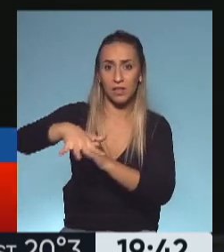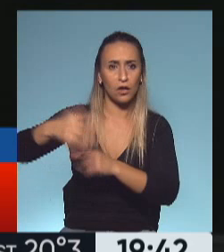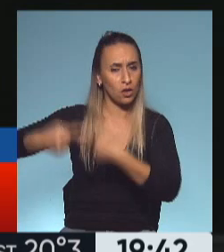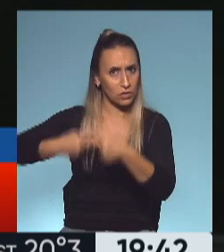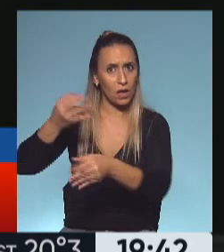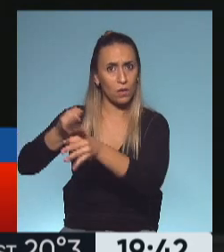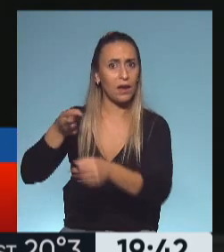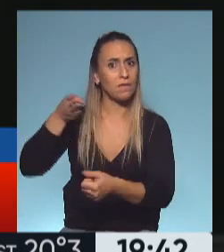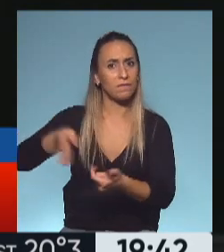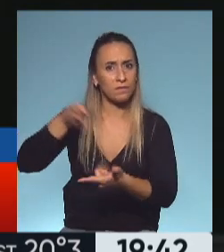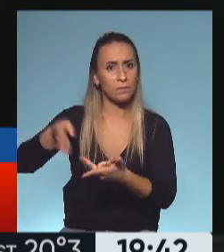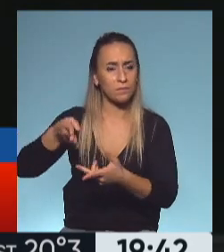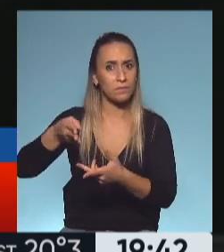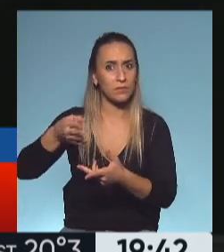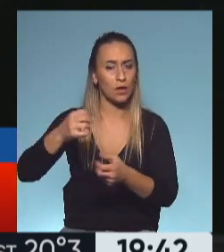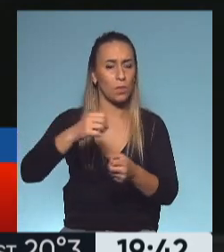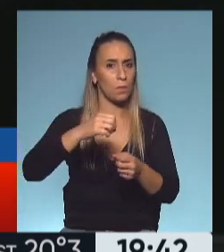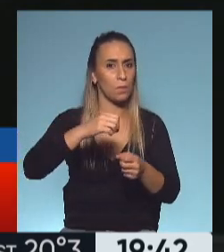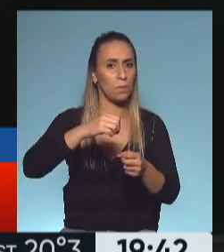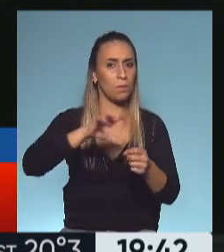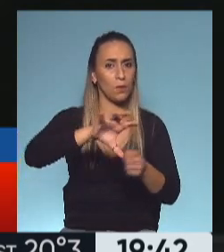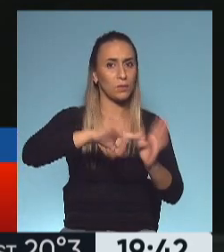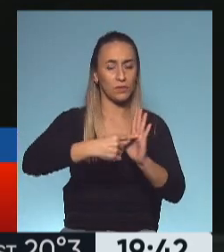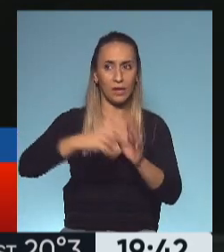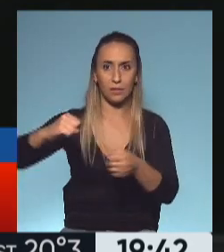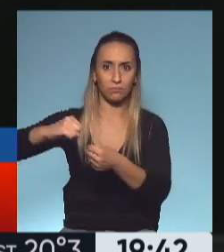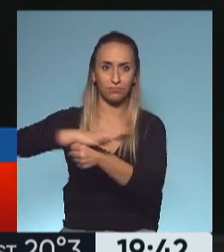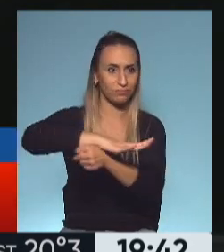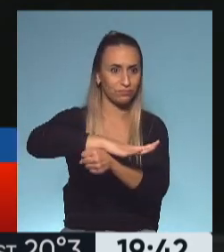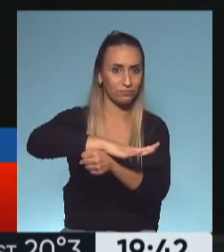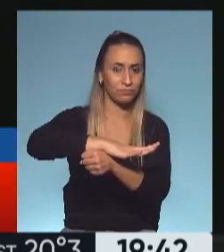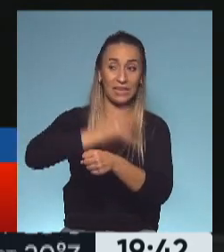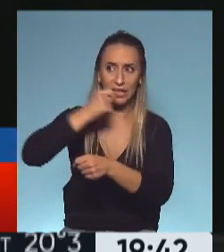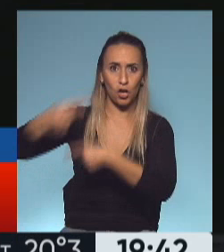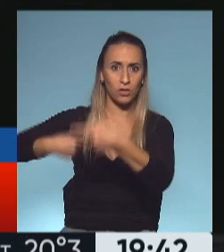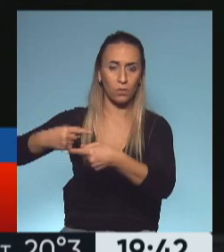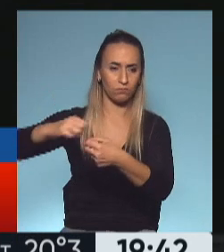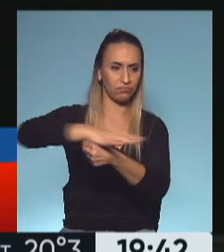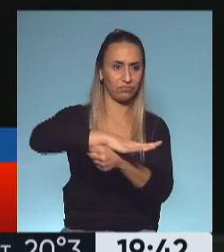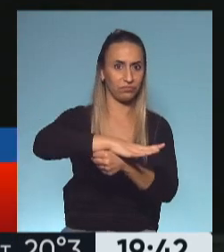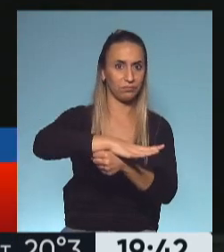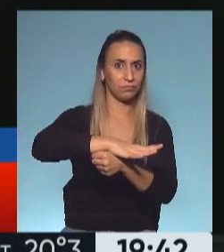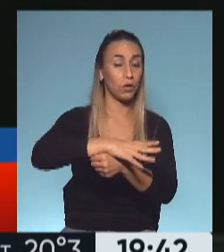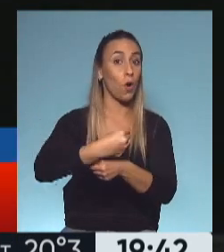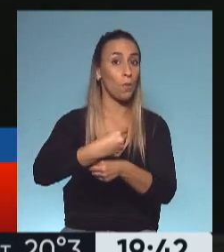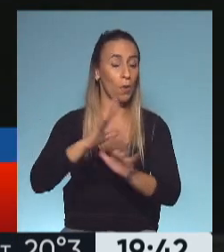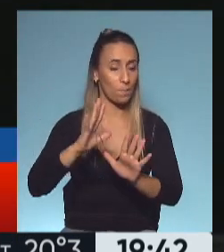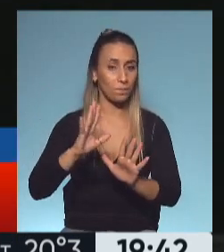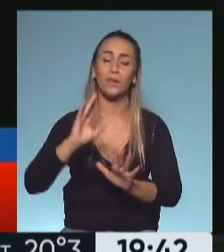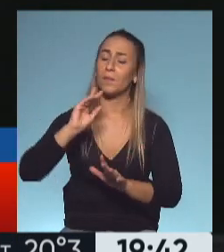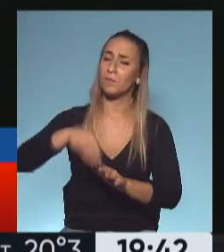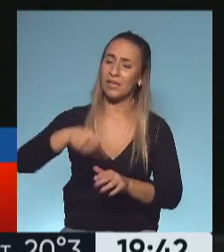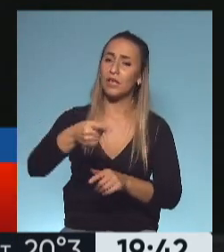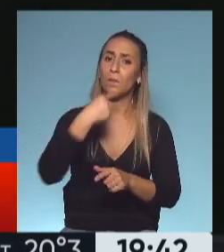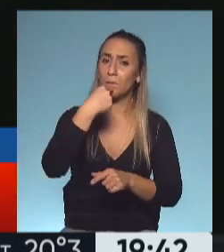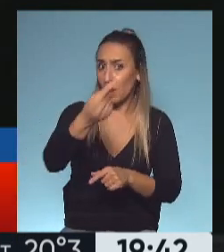¿Cuál es el impacto en la provincia, el hecho de que sigan de esa manera? Por otro lado, es si alguno de los distritos ya se manifestó que se